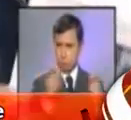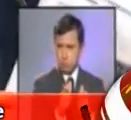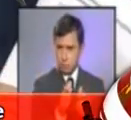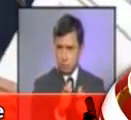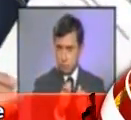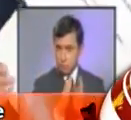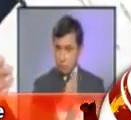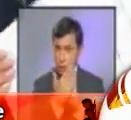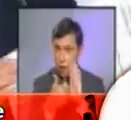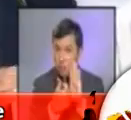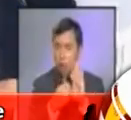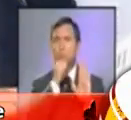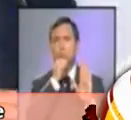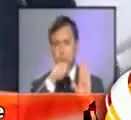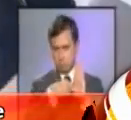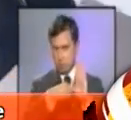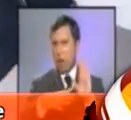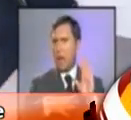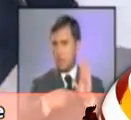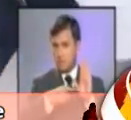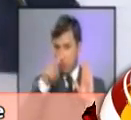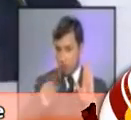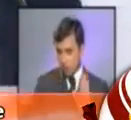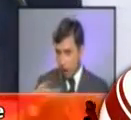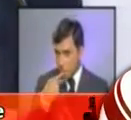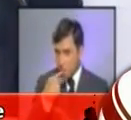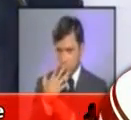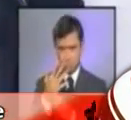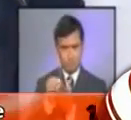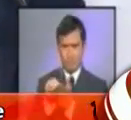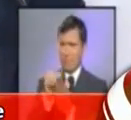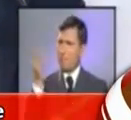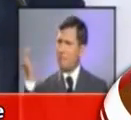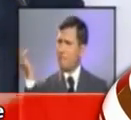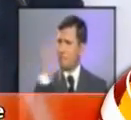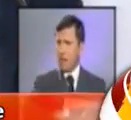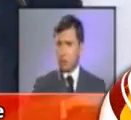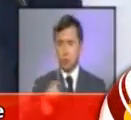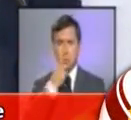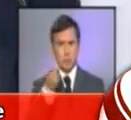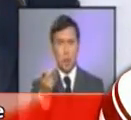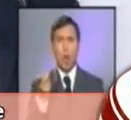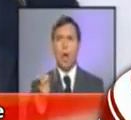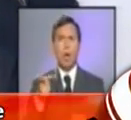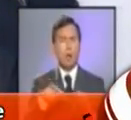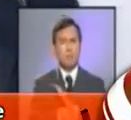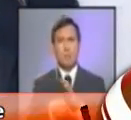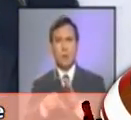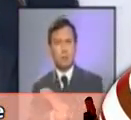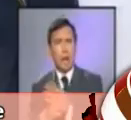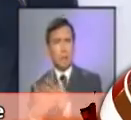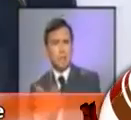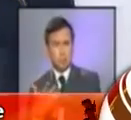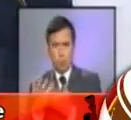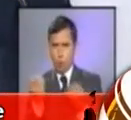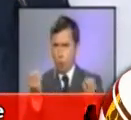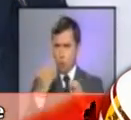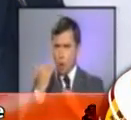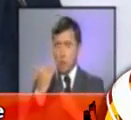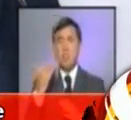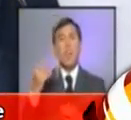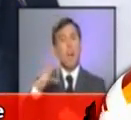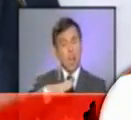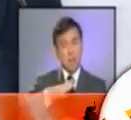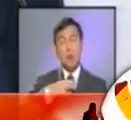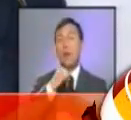la verdad sobre el caso de la niña paulet desaparecida y hallada muerta en el Estado de México y dijo que la entidad que gobernó el prista de 2005 a 2011 tenía